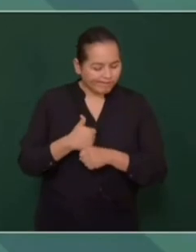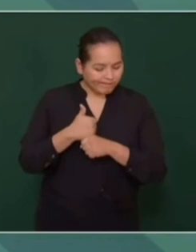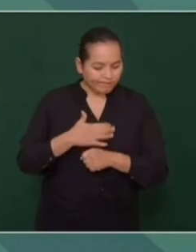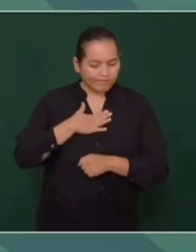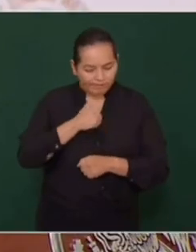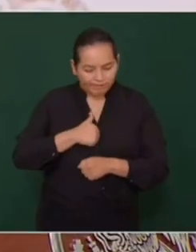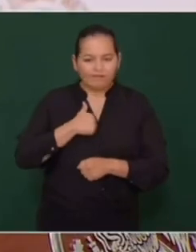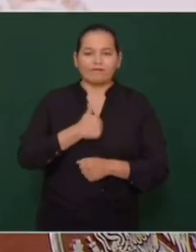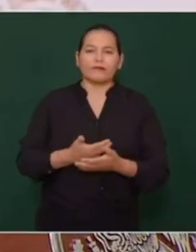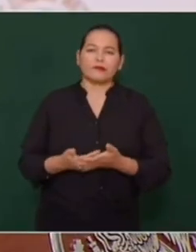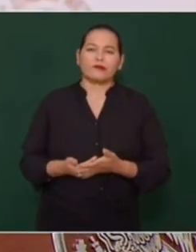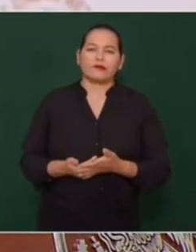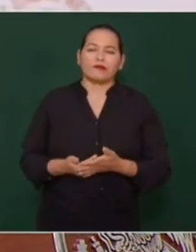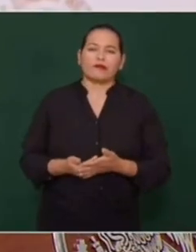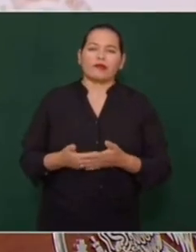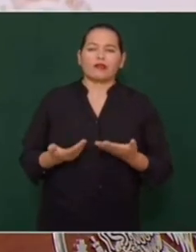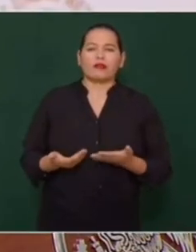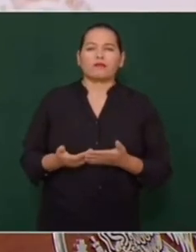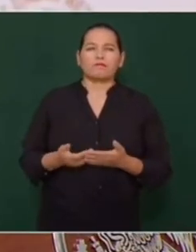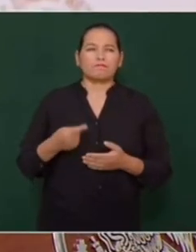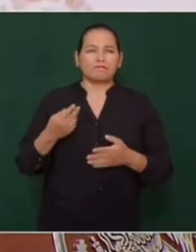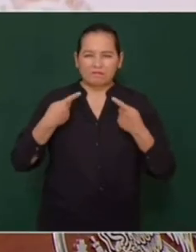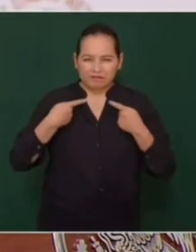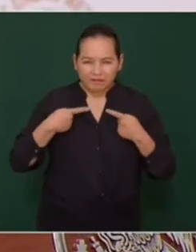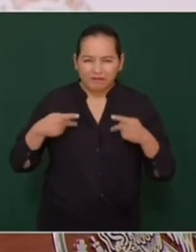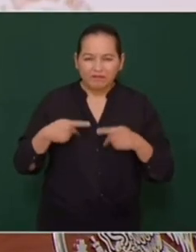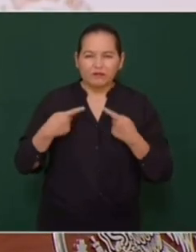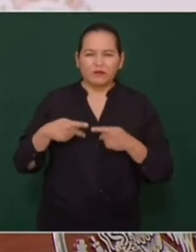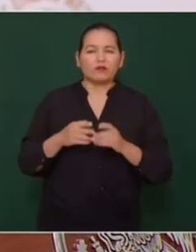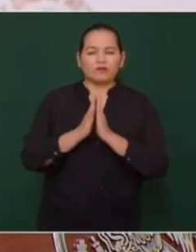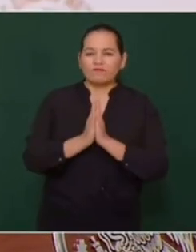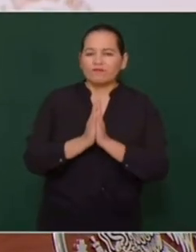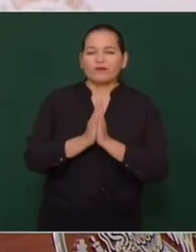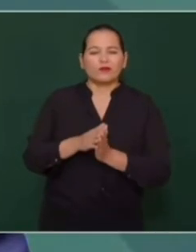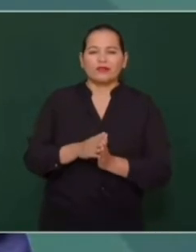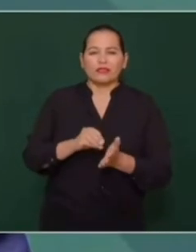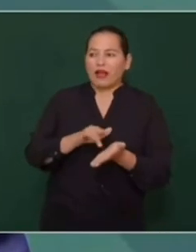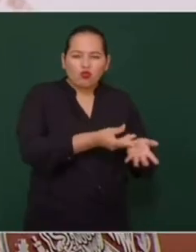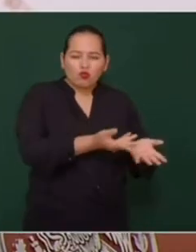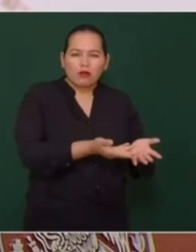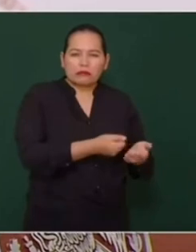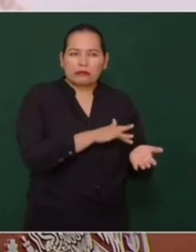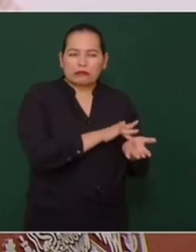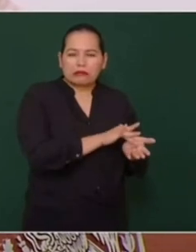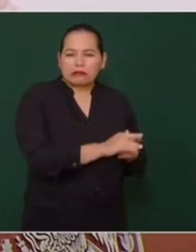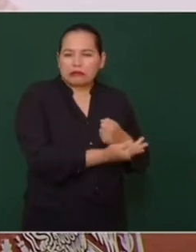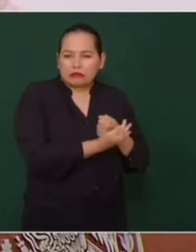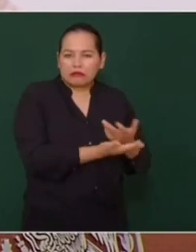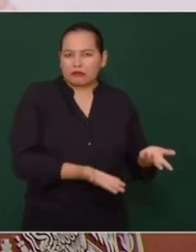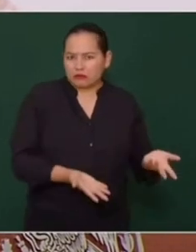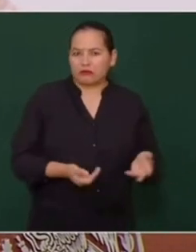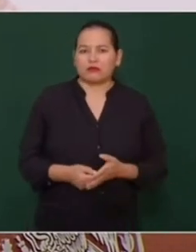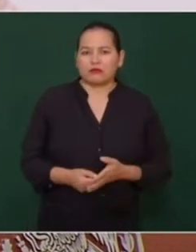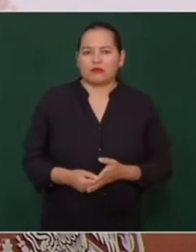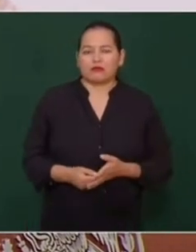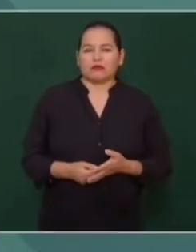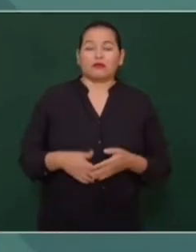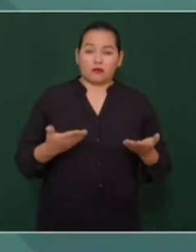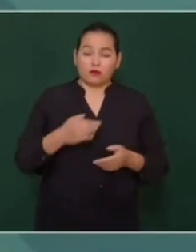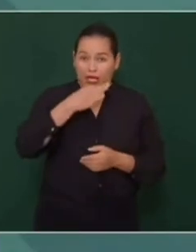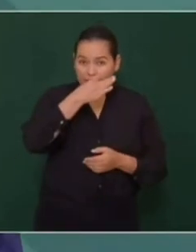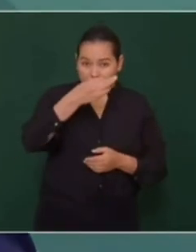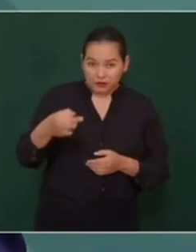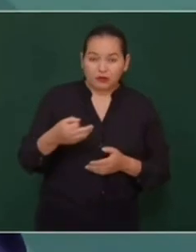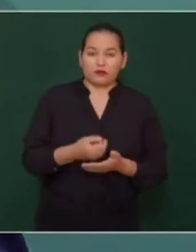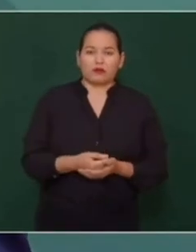riesgosas. Entonces, que la gente no apoye a estos delincuentes. Decirle a la gente que nosotros